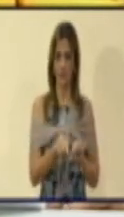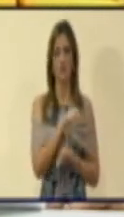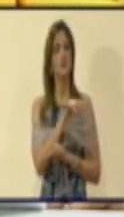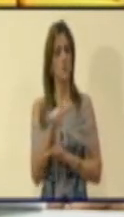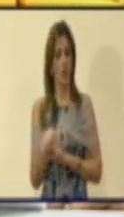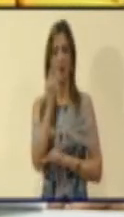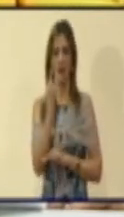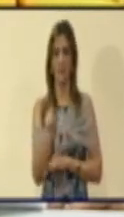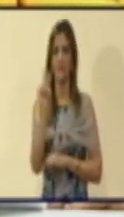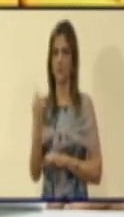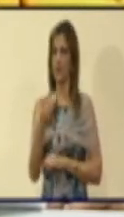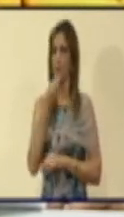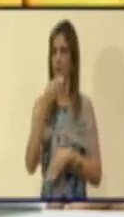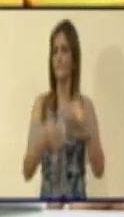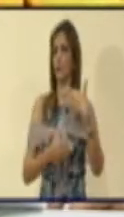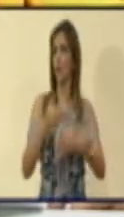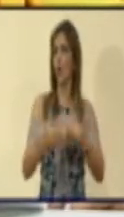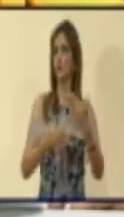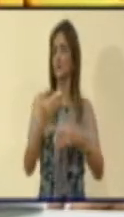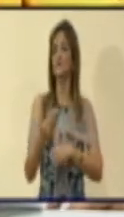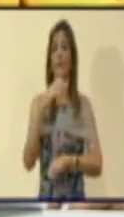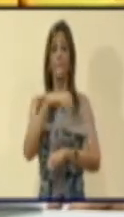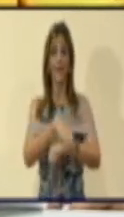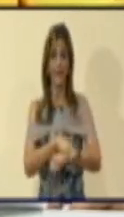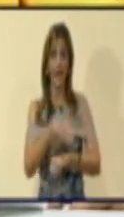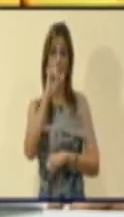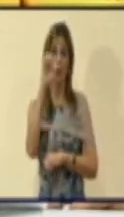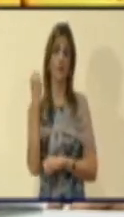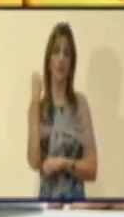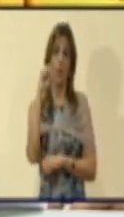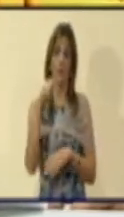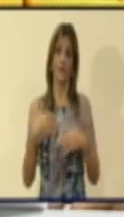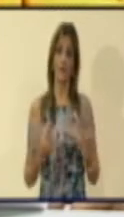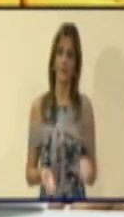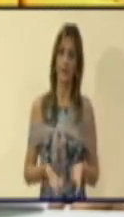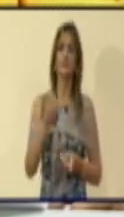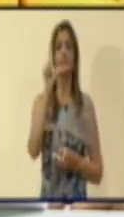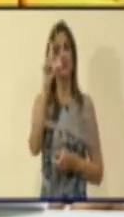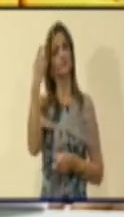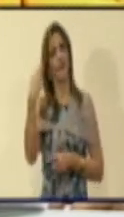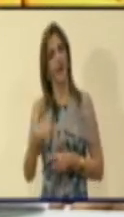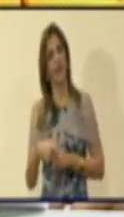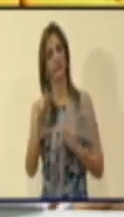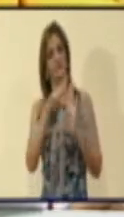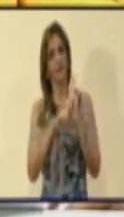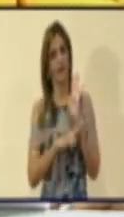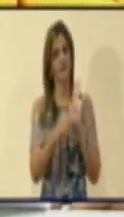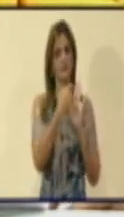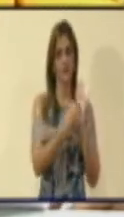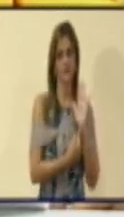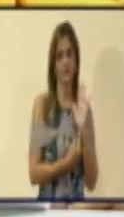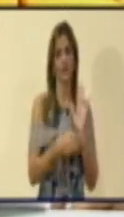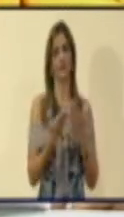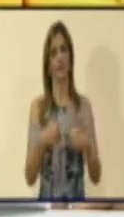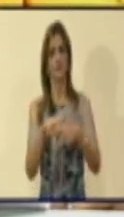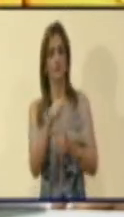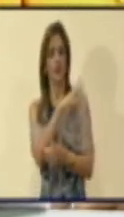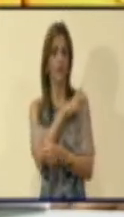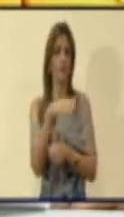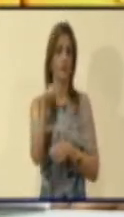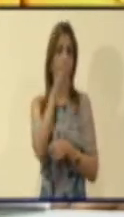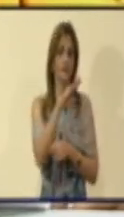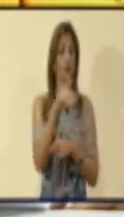susceptibles de ser procesadas penalmente por el delito de incumplimiento de sanciones accesorias y de medidas de seguridad no privativas de libertad que también está previsto